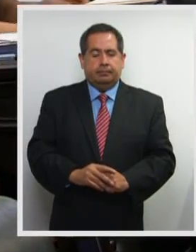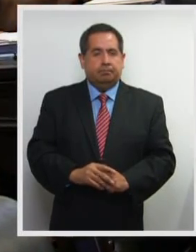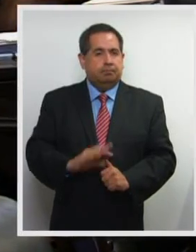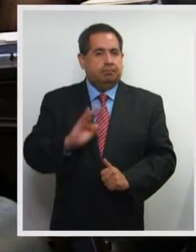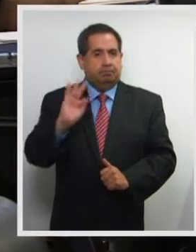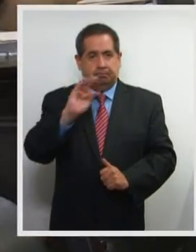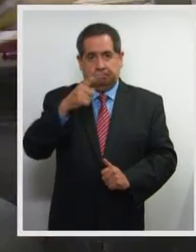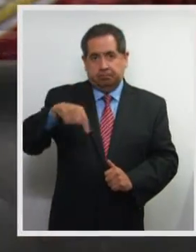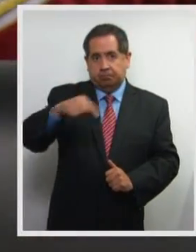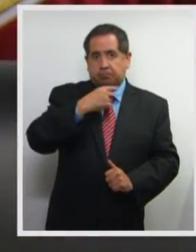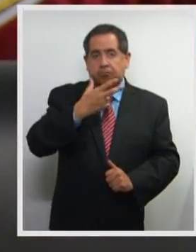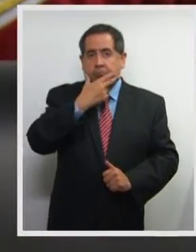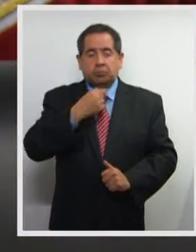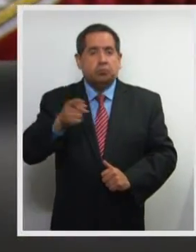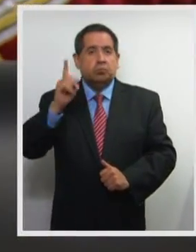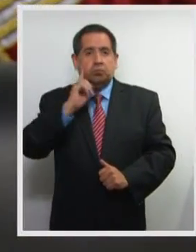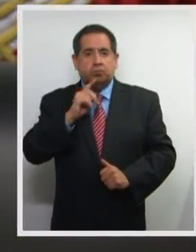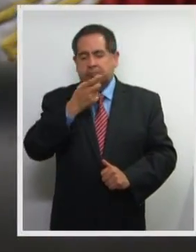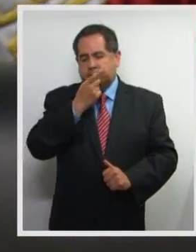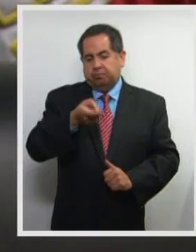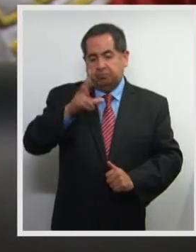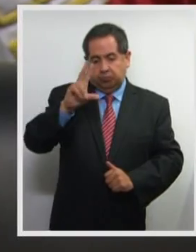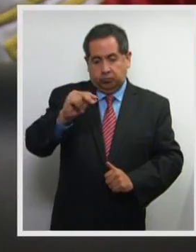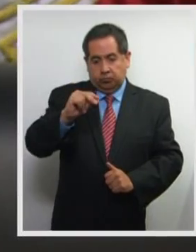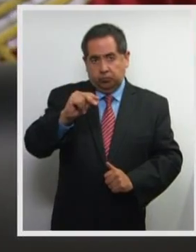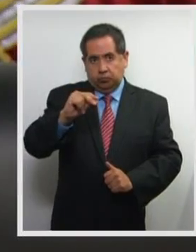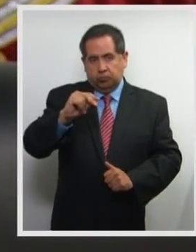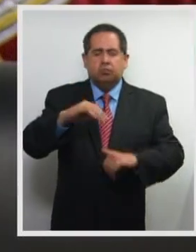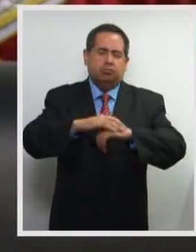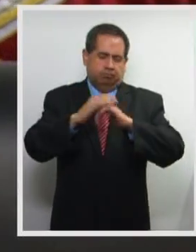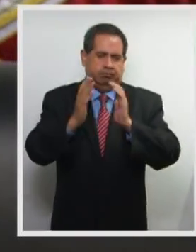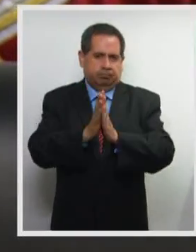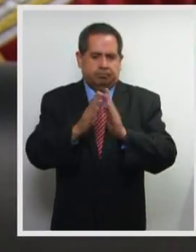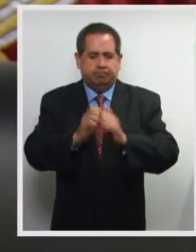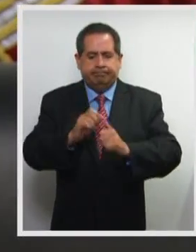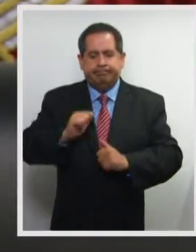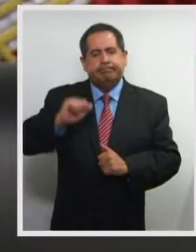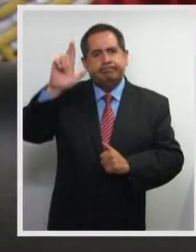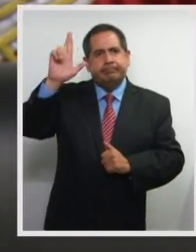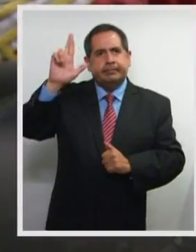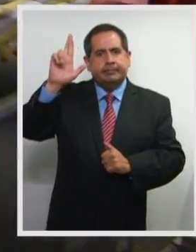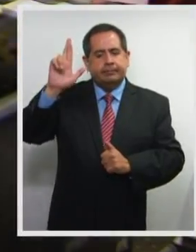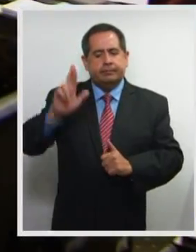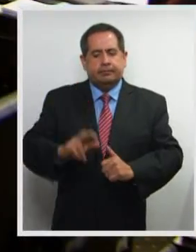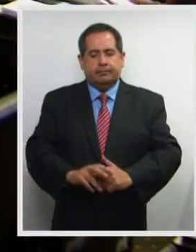Las y los constituyentes que estén por la negativa, sírvanse manifestarlo.